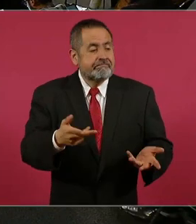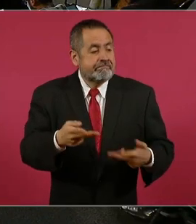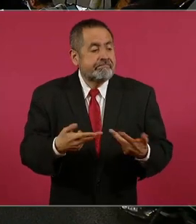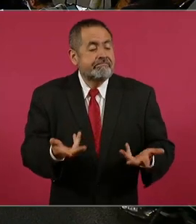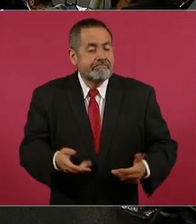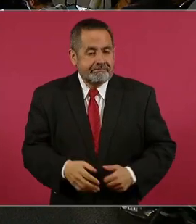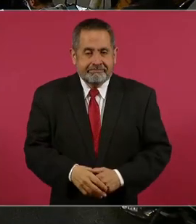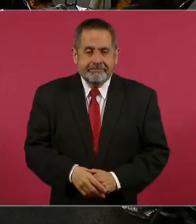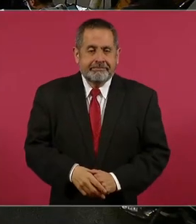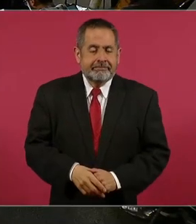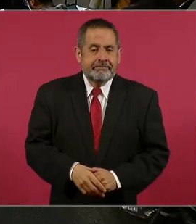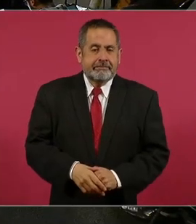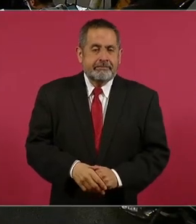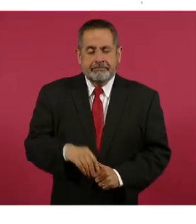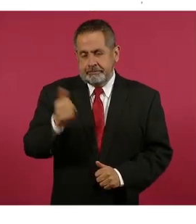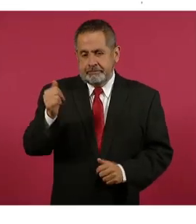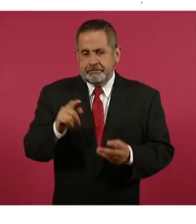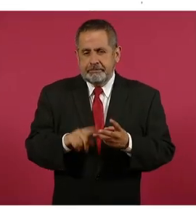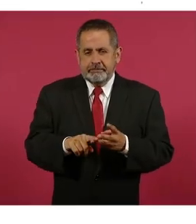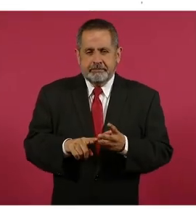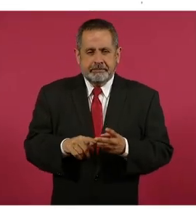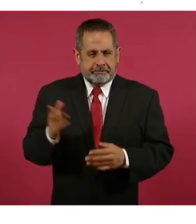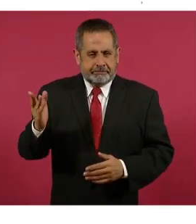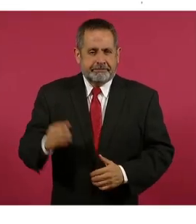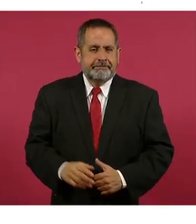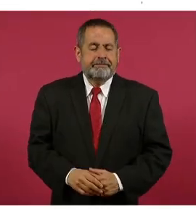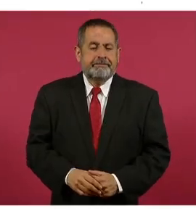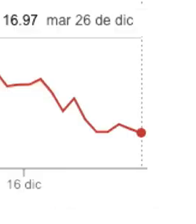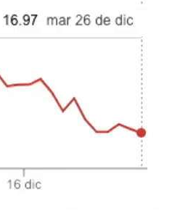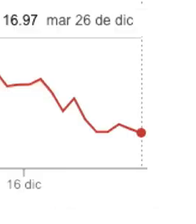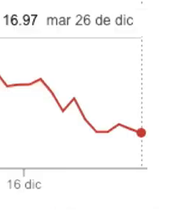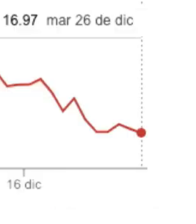El otro, hay un experto también.